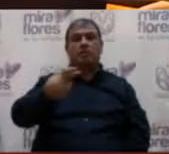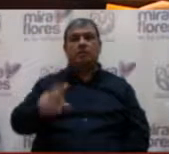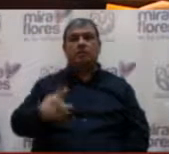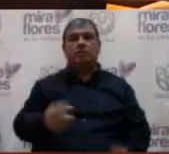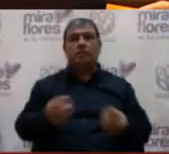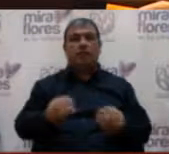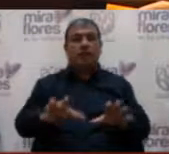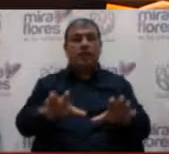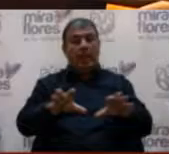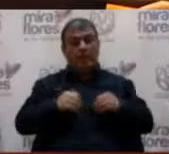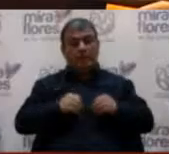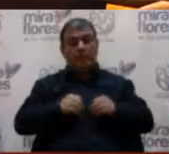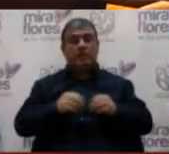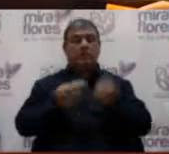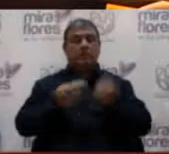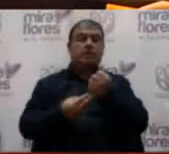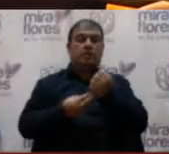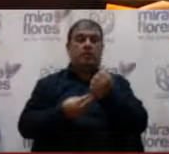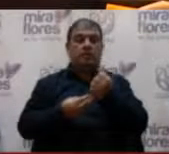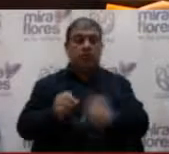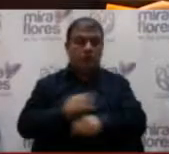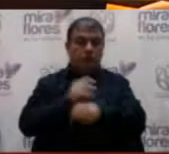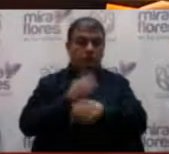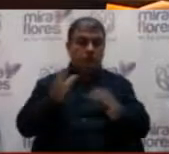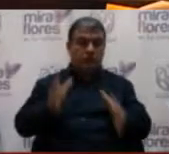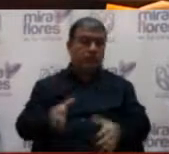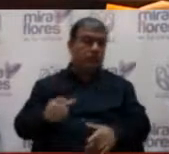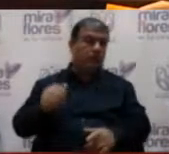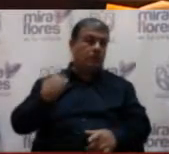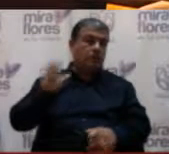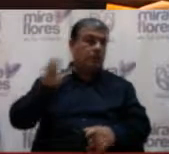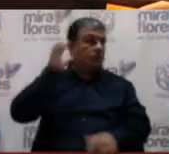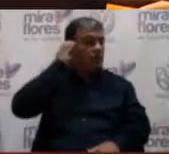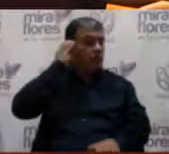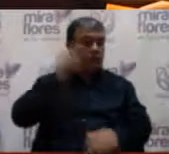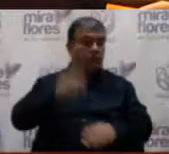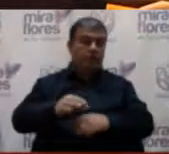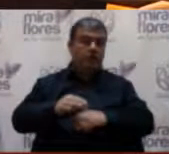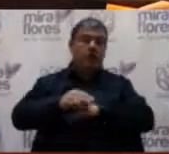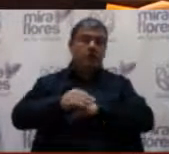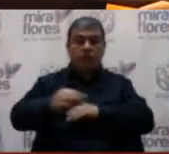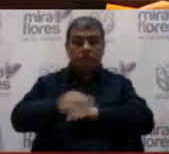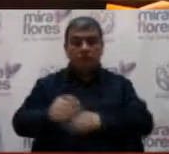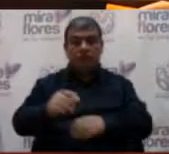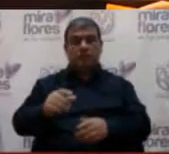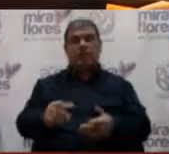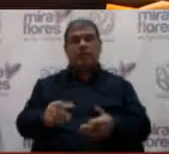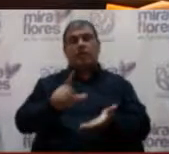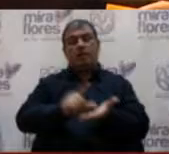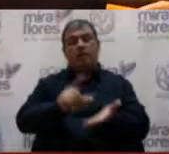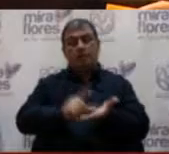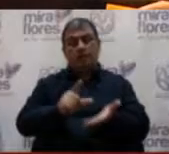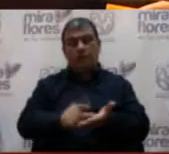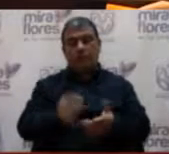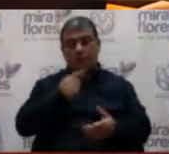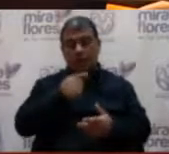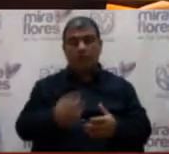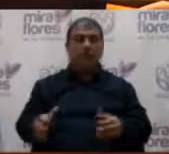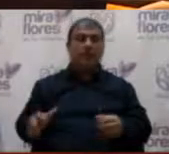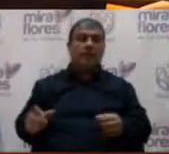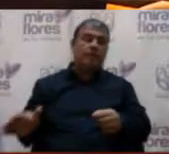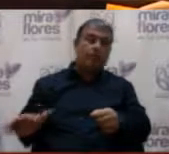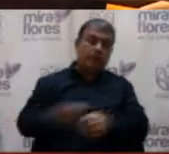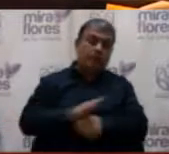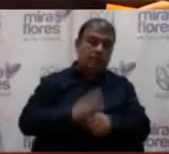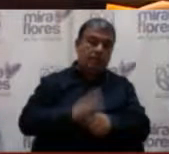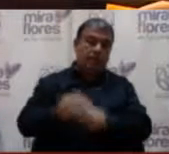7203-1554, para que asuma el cargo de regidor del Consejo Distrital de Miraflores, provincia y departamento de Lima, a fin de completar el periodo